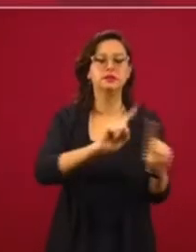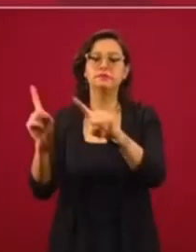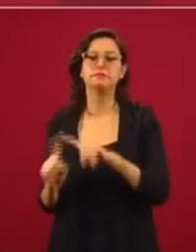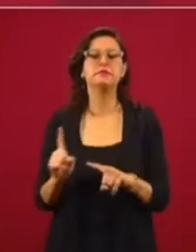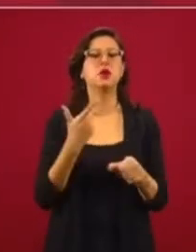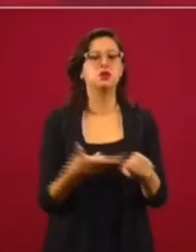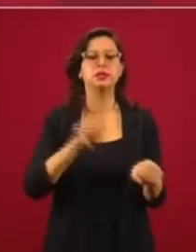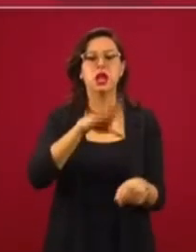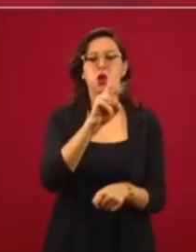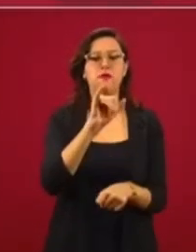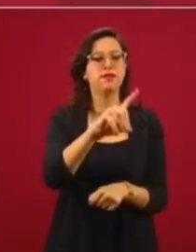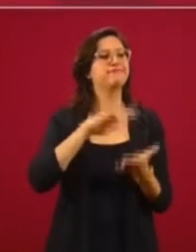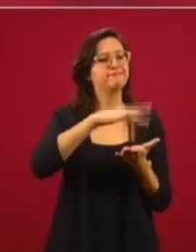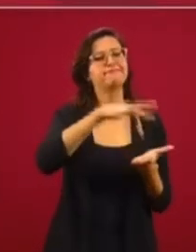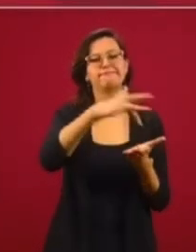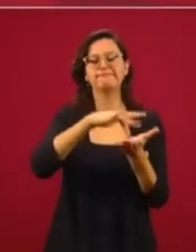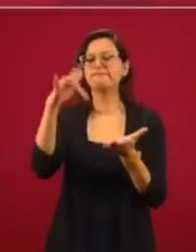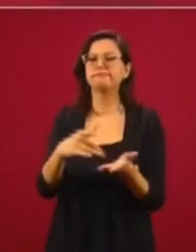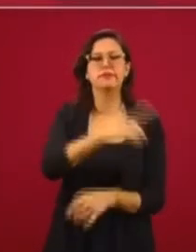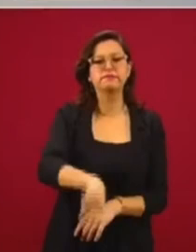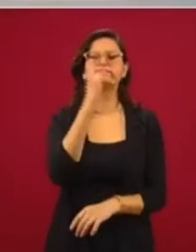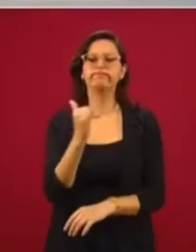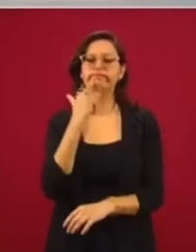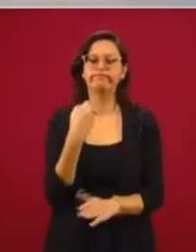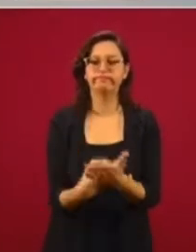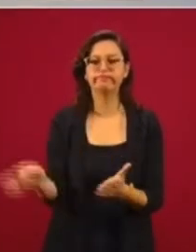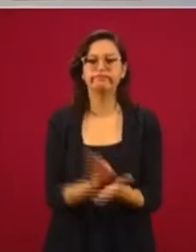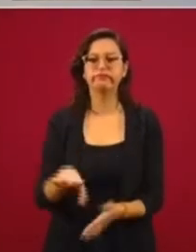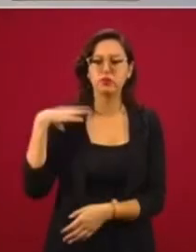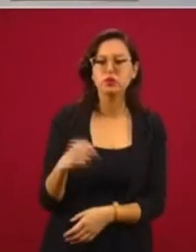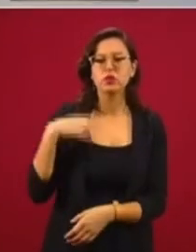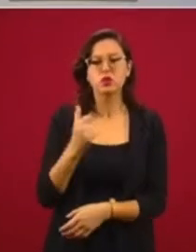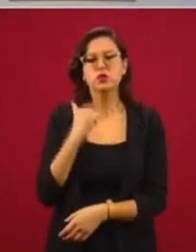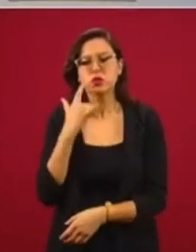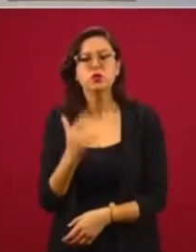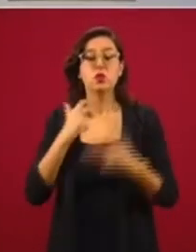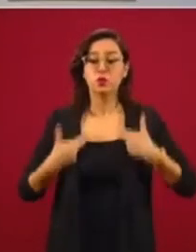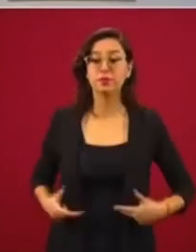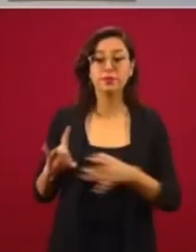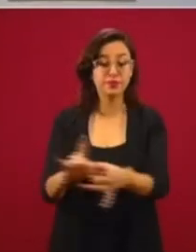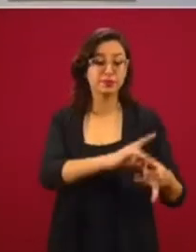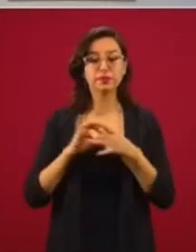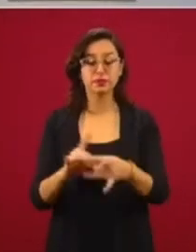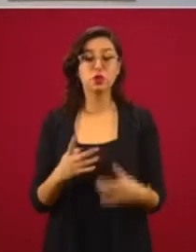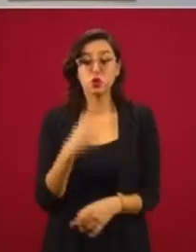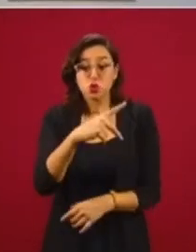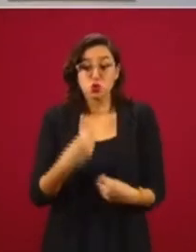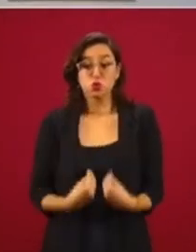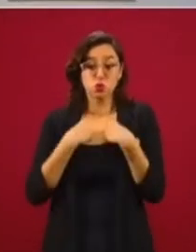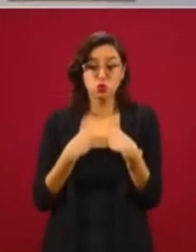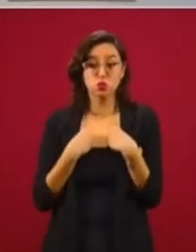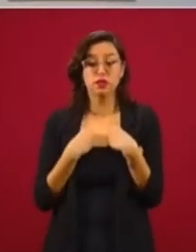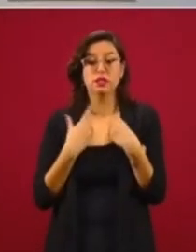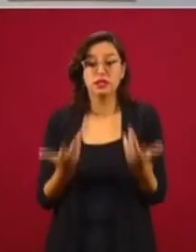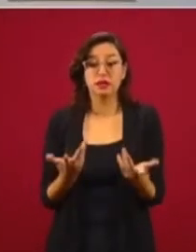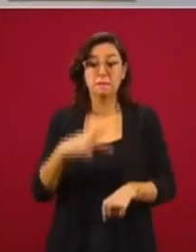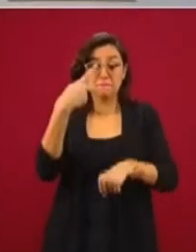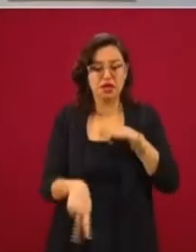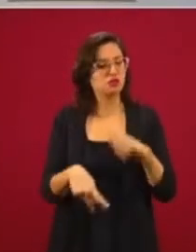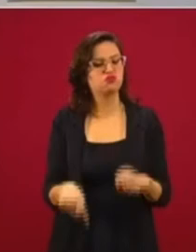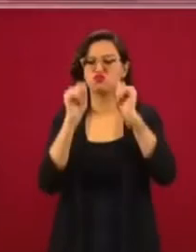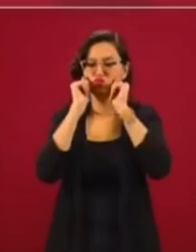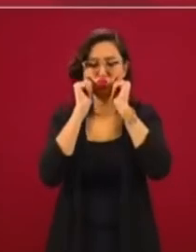en hospitales COVID, por su esfuerzo, por su entrega, por su humanismo, por poner en riesgo sus propias